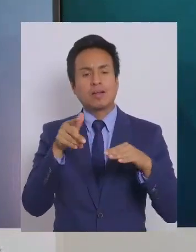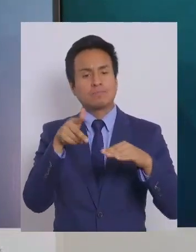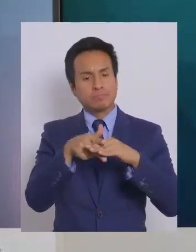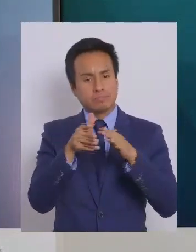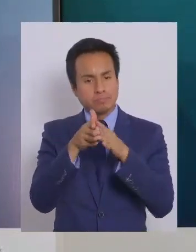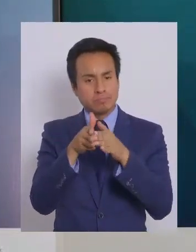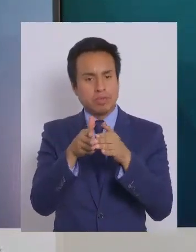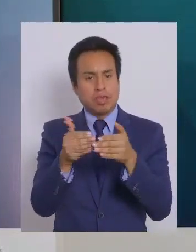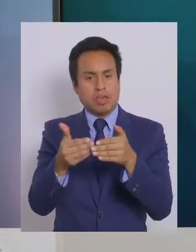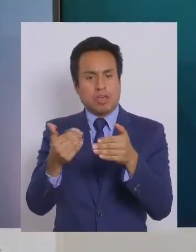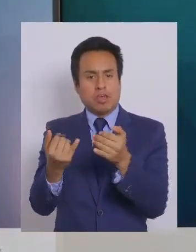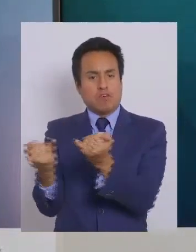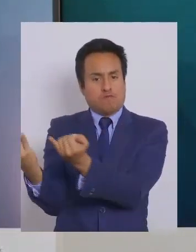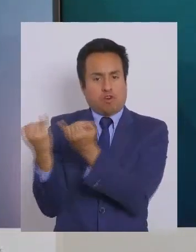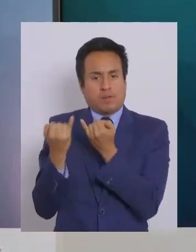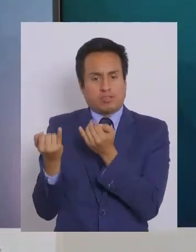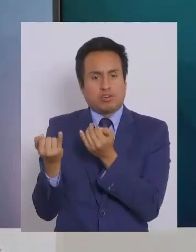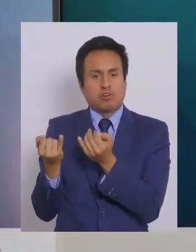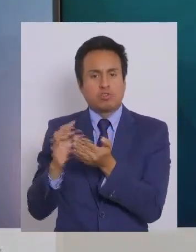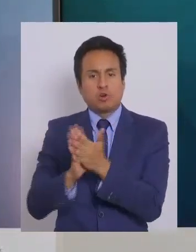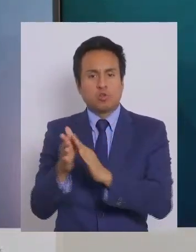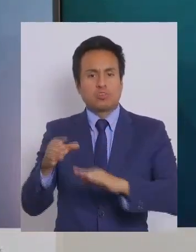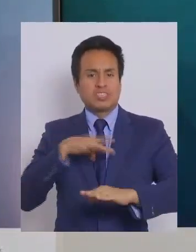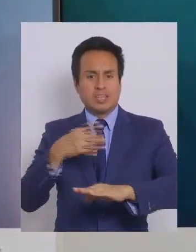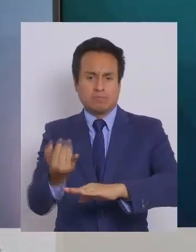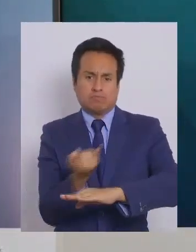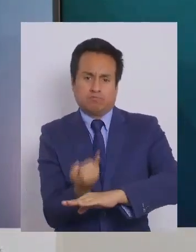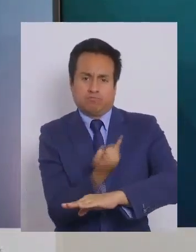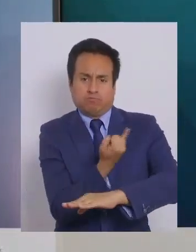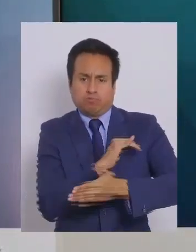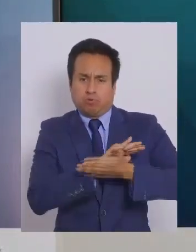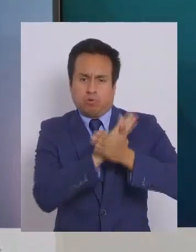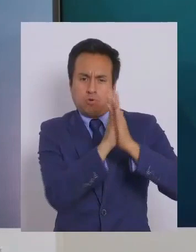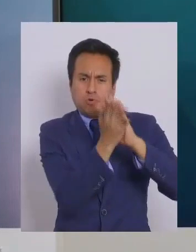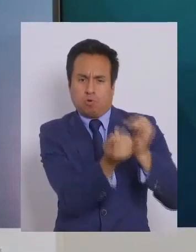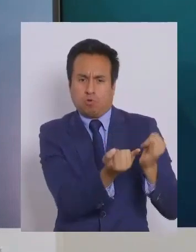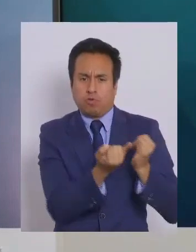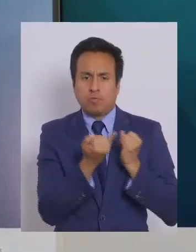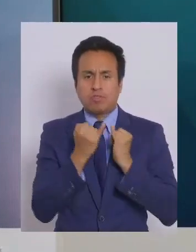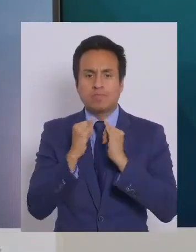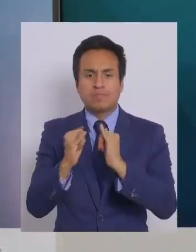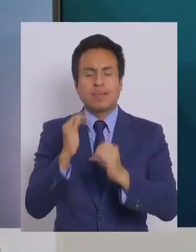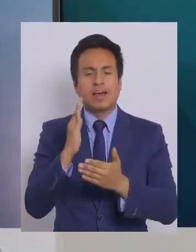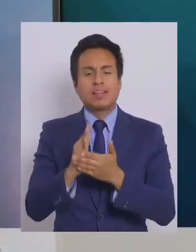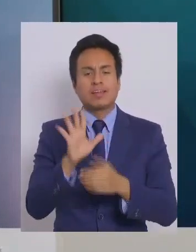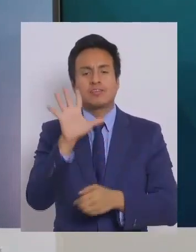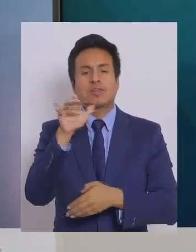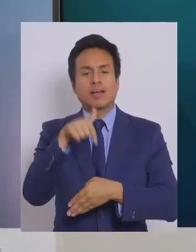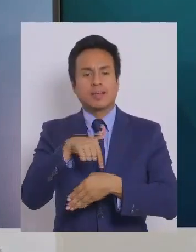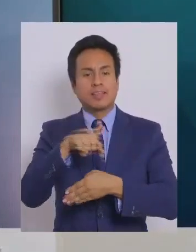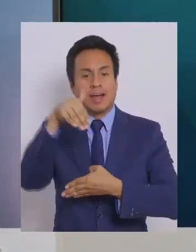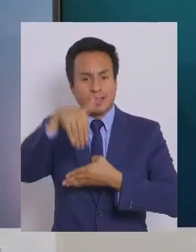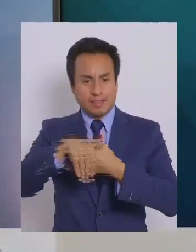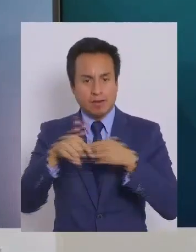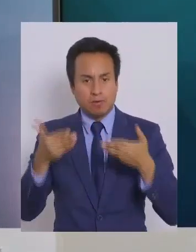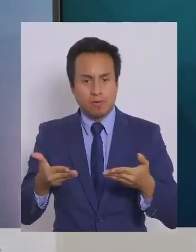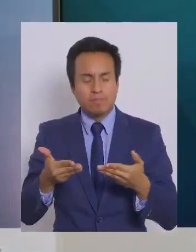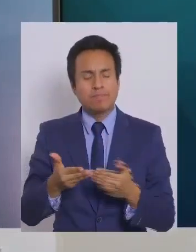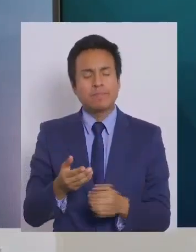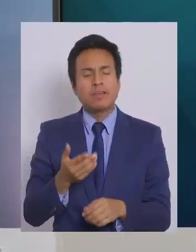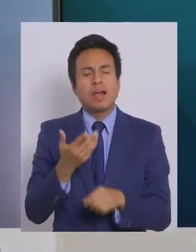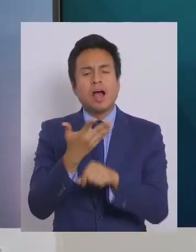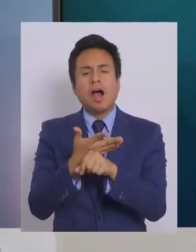base a la información que se recibe desde todo chile hasta las 17 horas de hoy tenemos